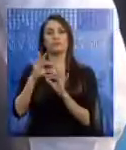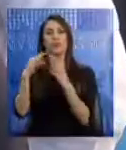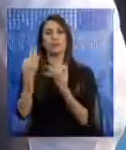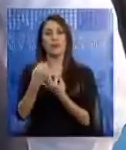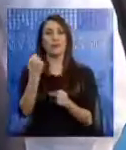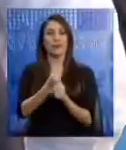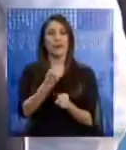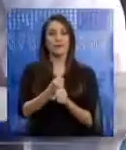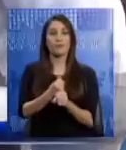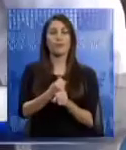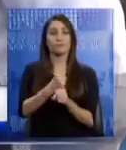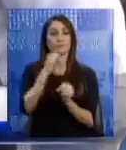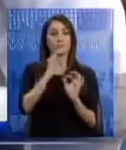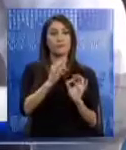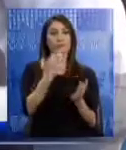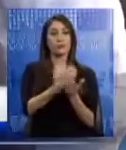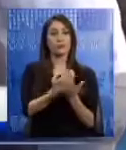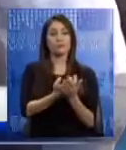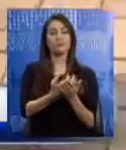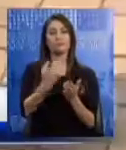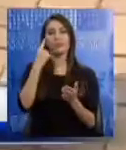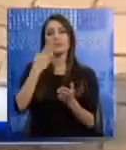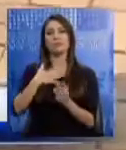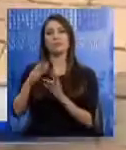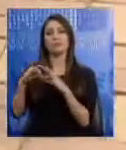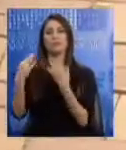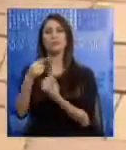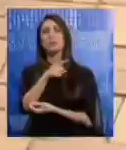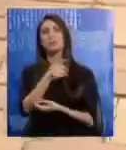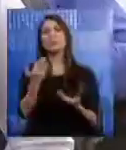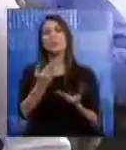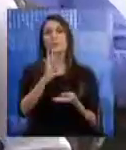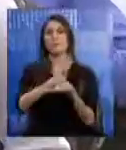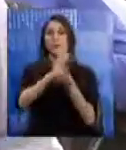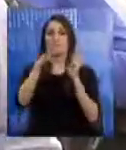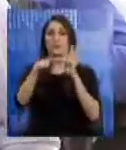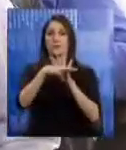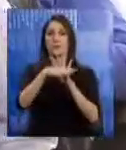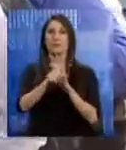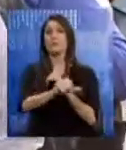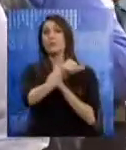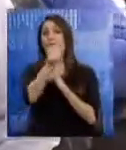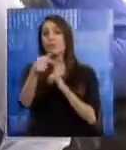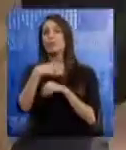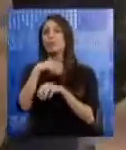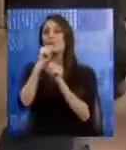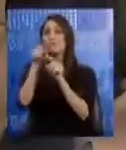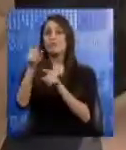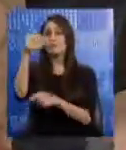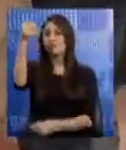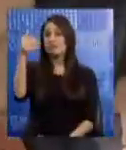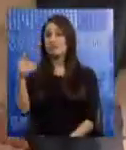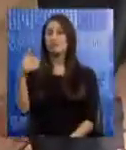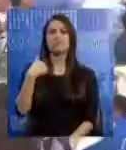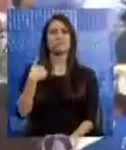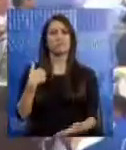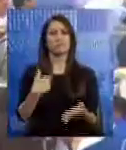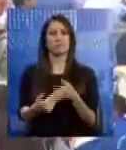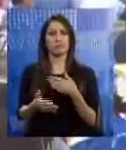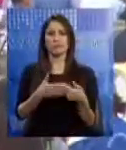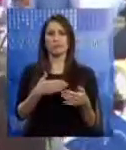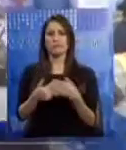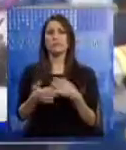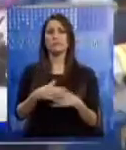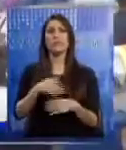Busqué estabilidad en la economía para uno y la familia. ¿De dónde eres tú? Milagro. Y para Andrés Vargas, la estatura ya no es un problema. Ya no